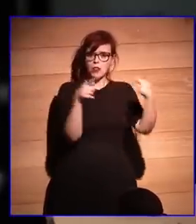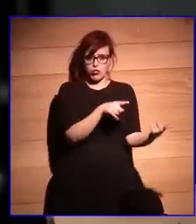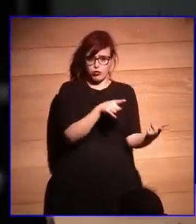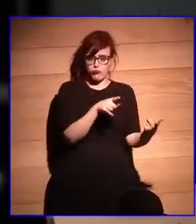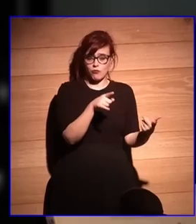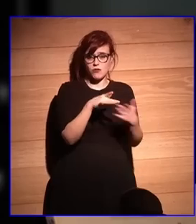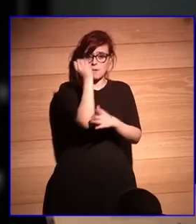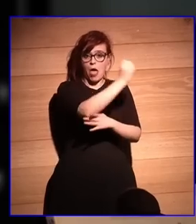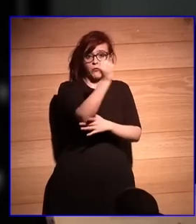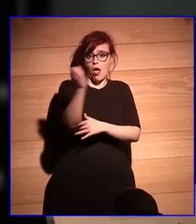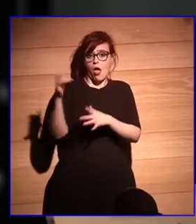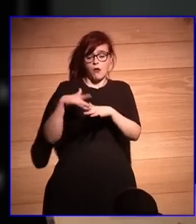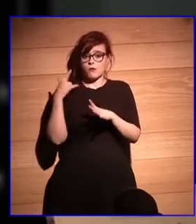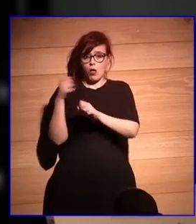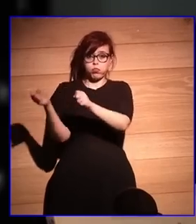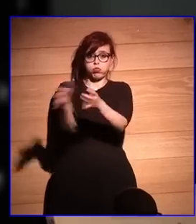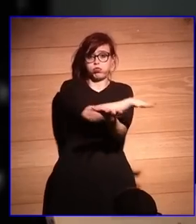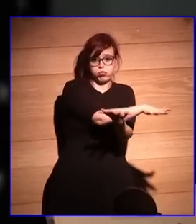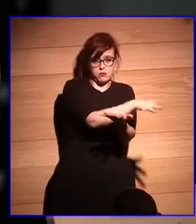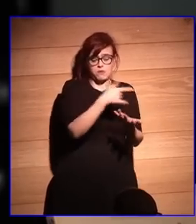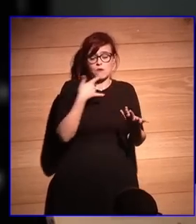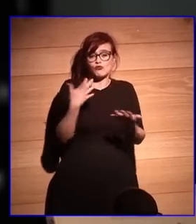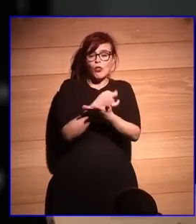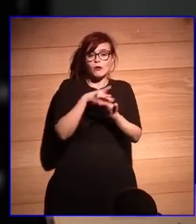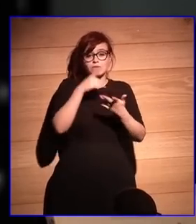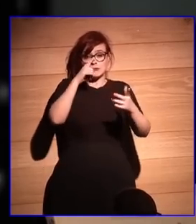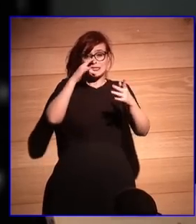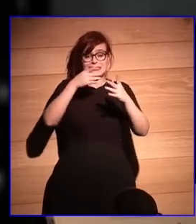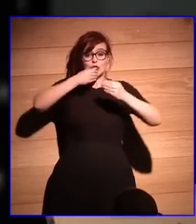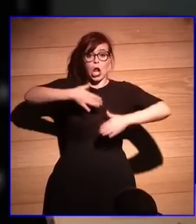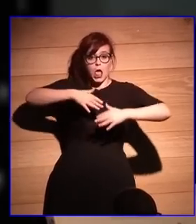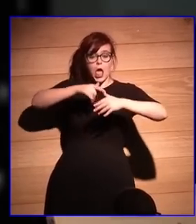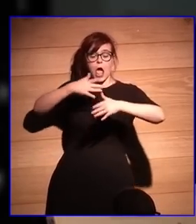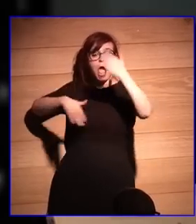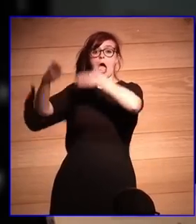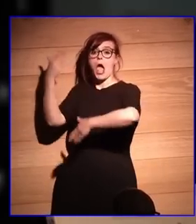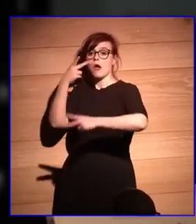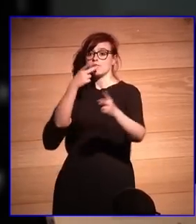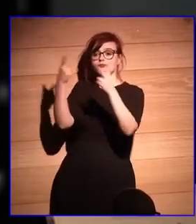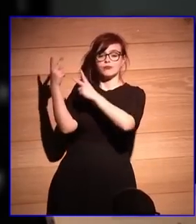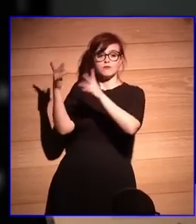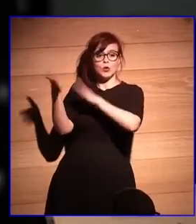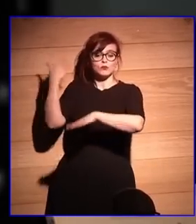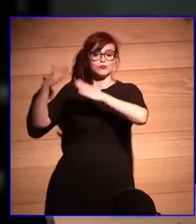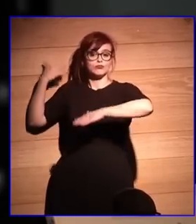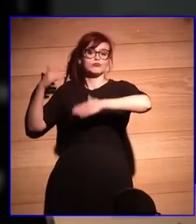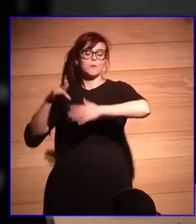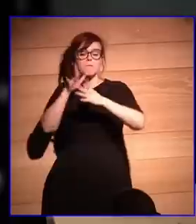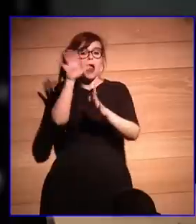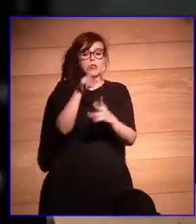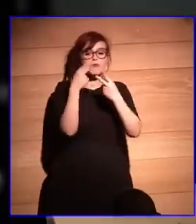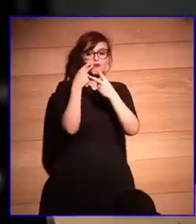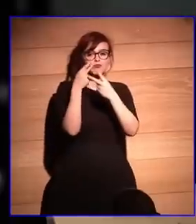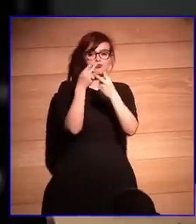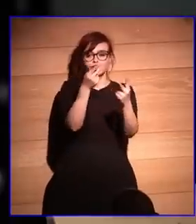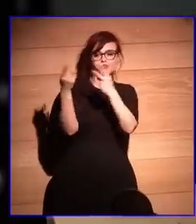y con matanzas masivas, y con toda esa distancia ya nos cuesta valorarlo en términos de bondad y maldad. Lo vemos de otra manera, con